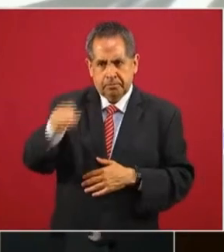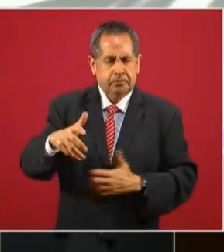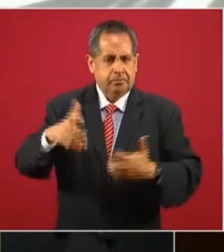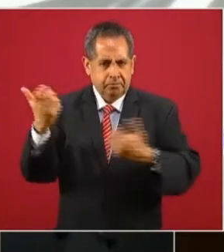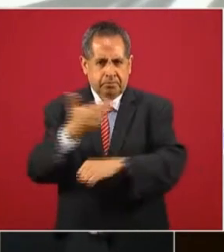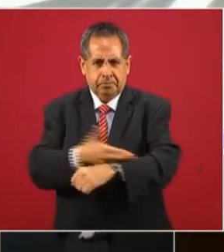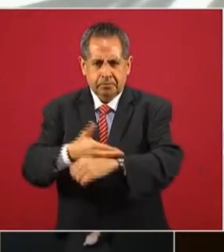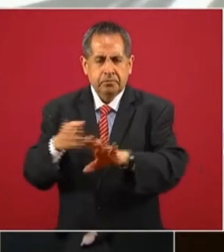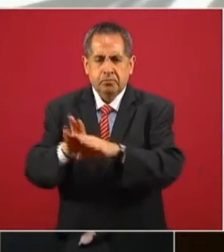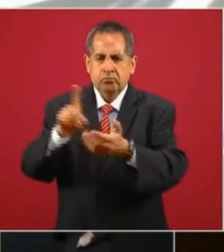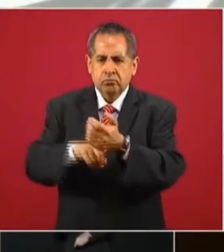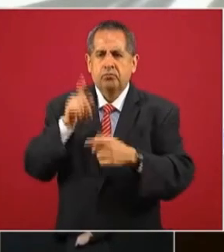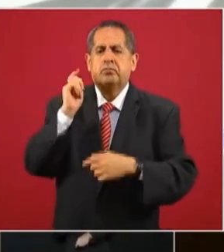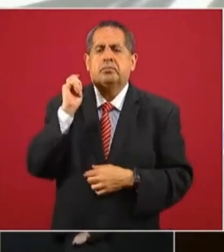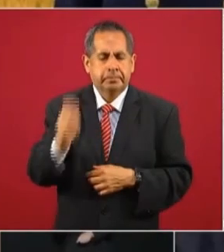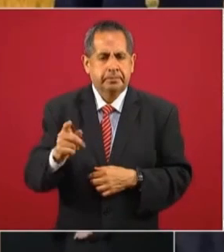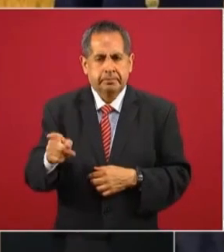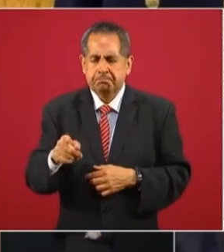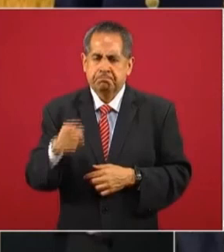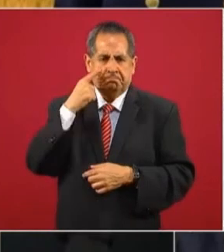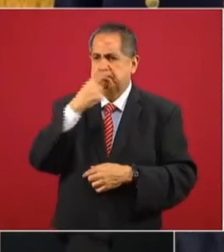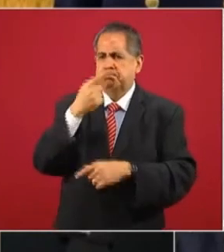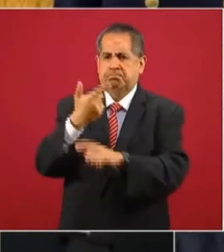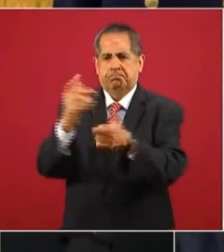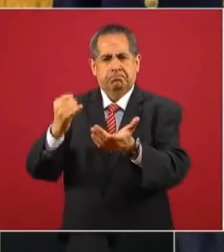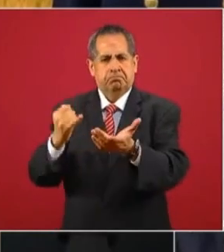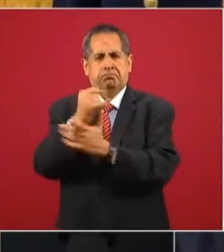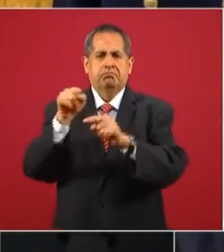desahoguen en absoluta libertad.